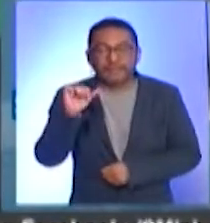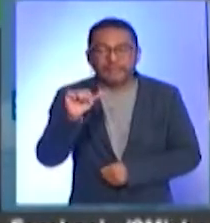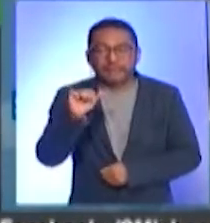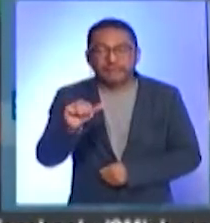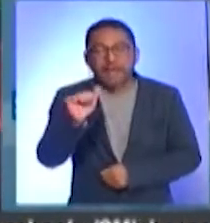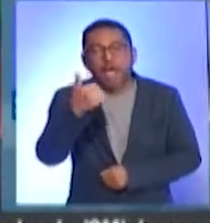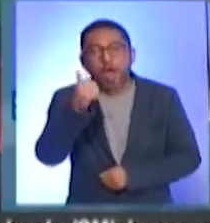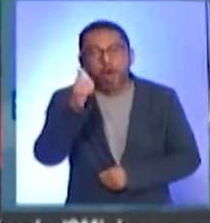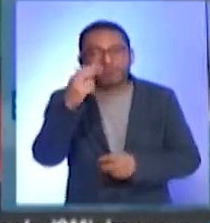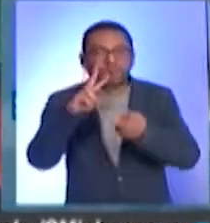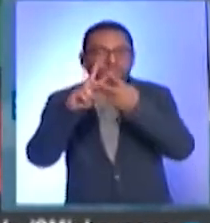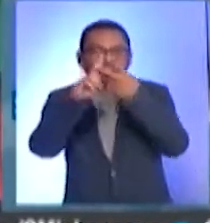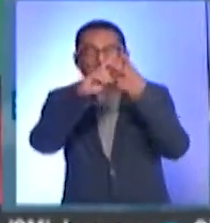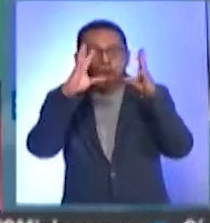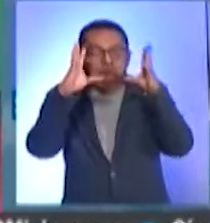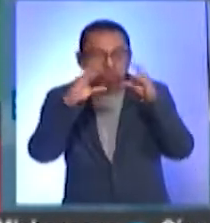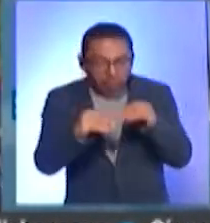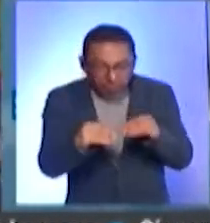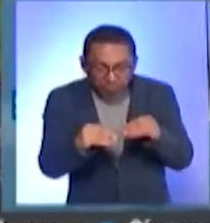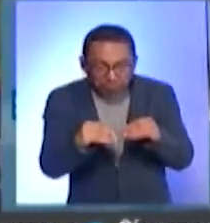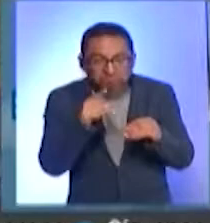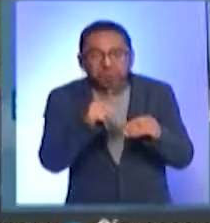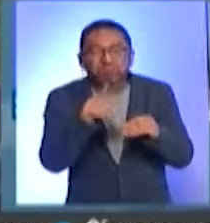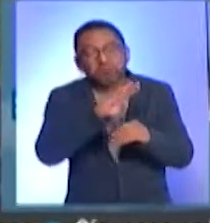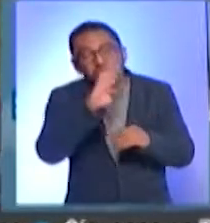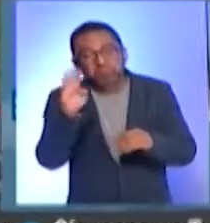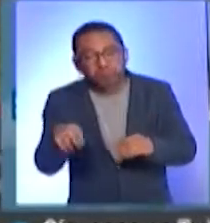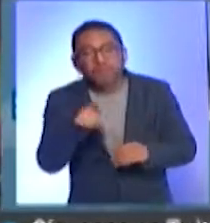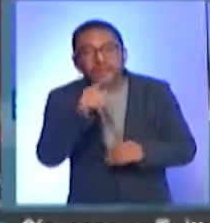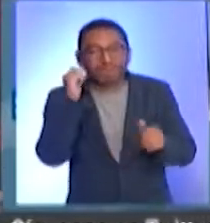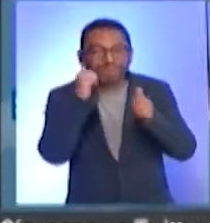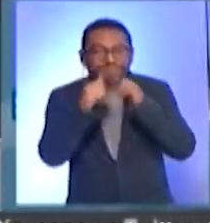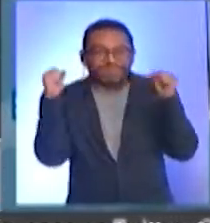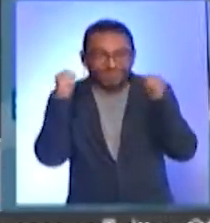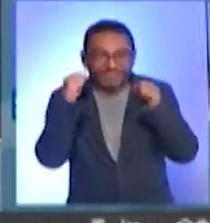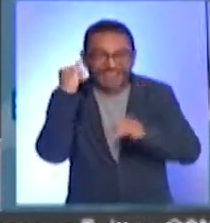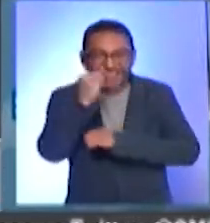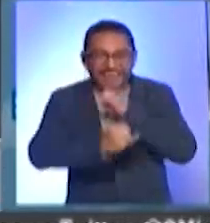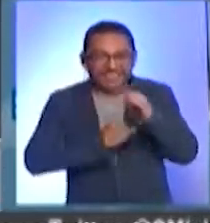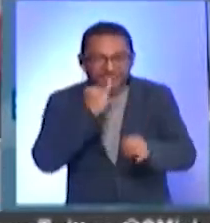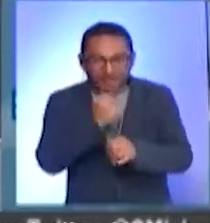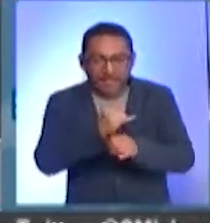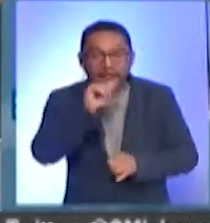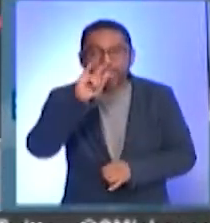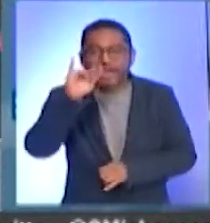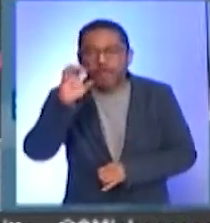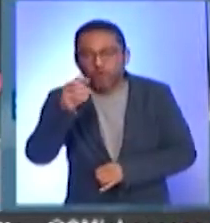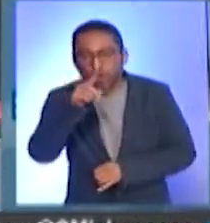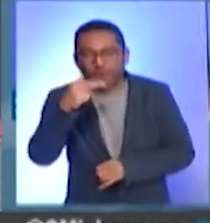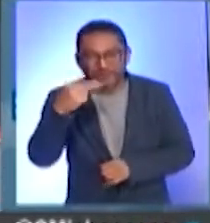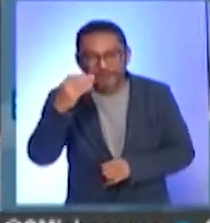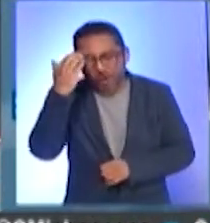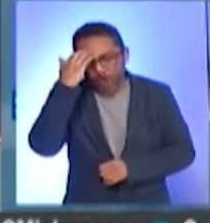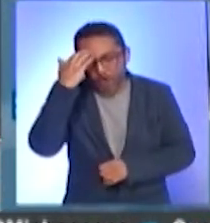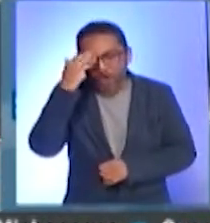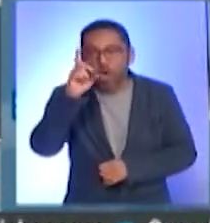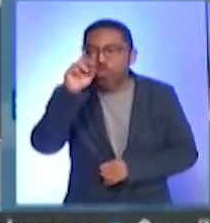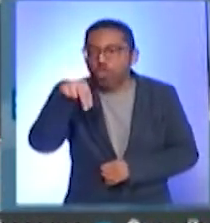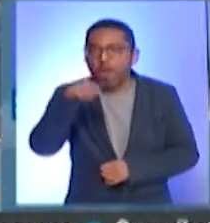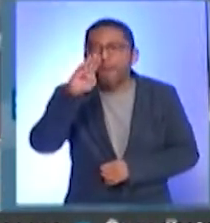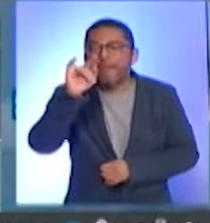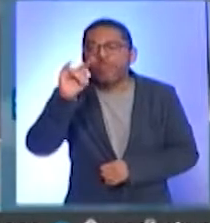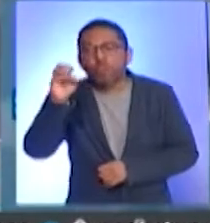apagó una estrella que no volverá a brillar más y es que el maratonista internacional alberto chávez ramírez más conocido como don beto perdió la última